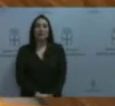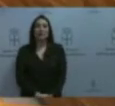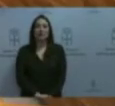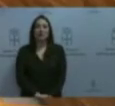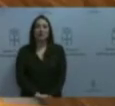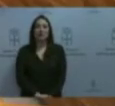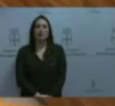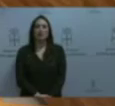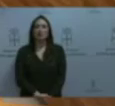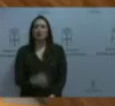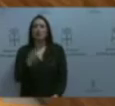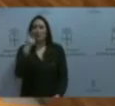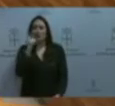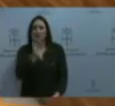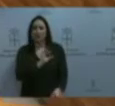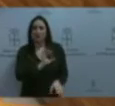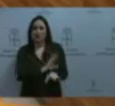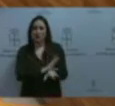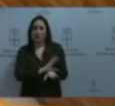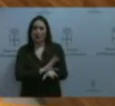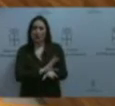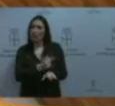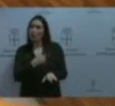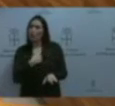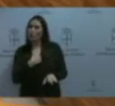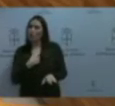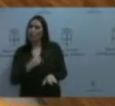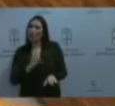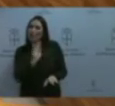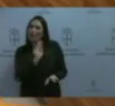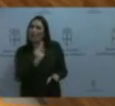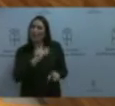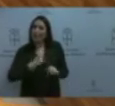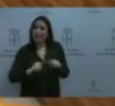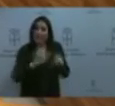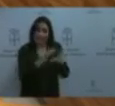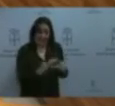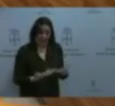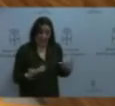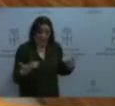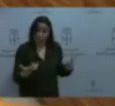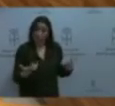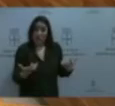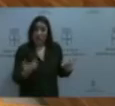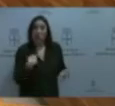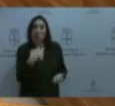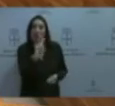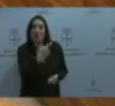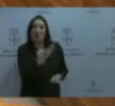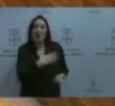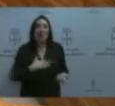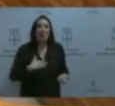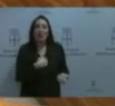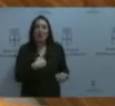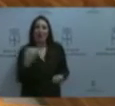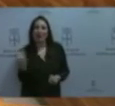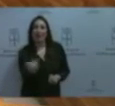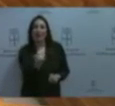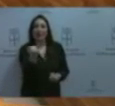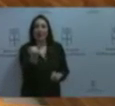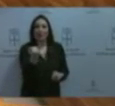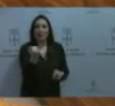Mire, señor consejero, non fixe ninguna pregunta distinta de lo que se enunciaba. Falaba del papel de les xefatures de servicio, non